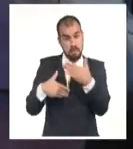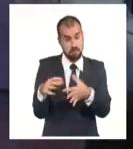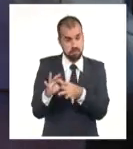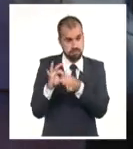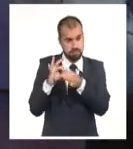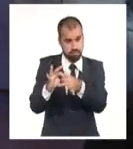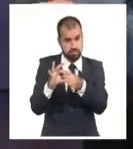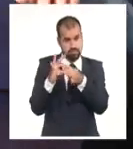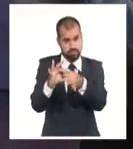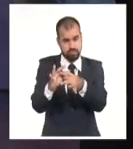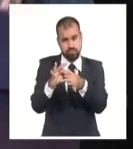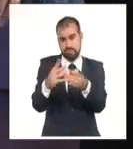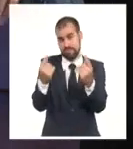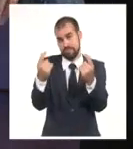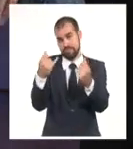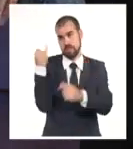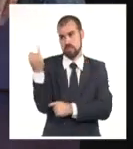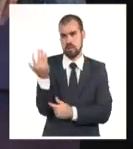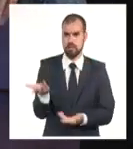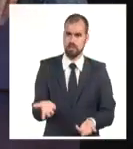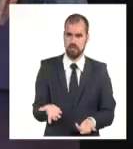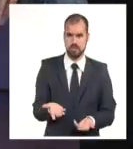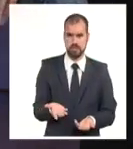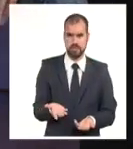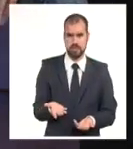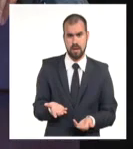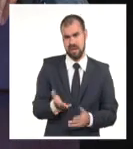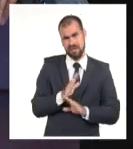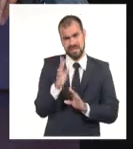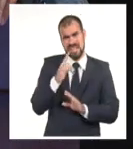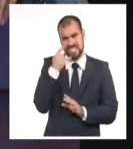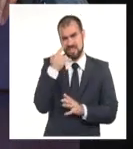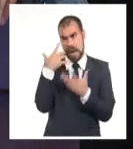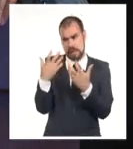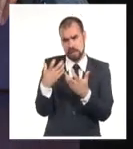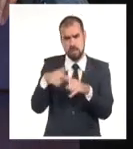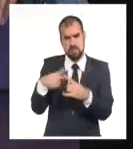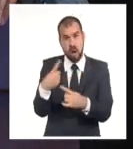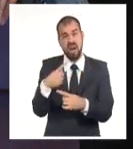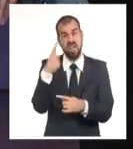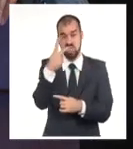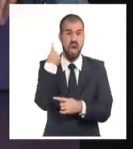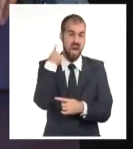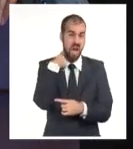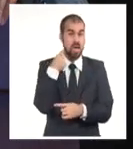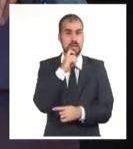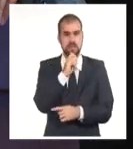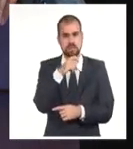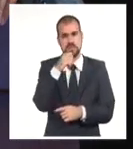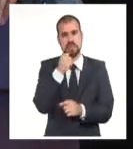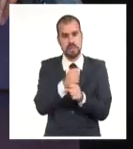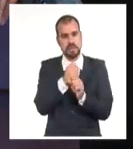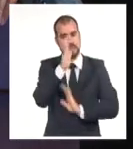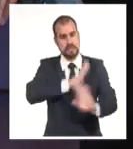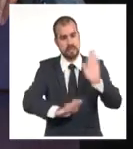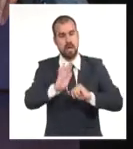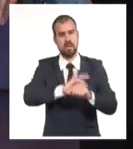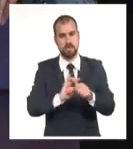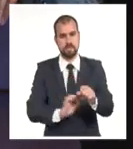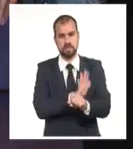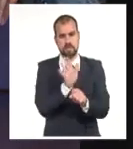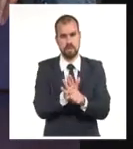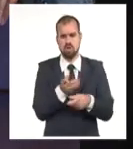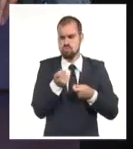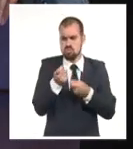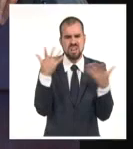económica internacional, que ya está profundamente resentida por estos difíciles 2 años de pandemia. ¿Quién le está echando leña al fuego? El